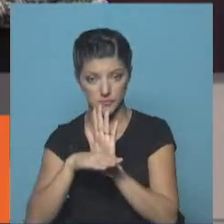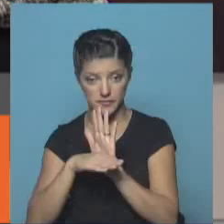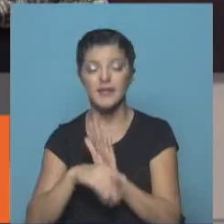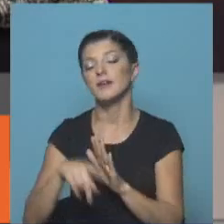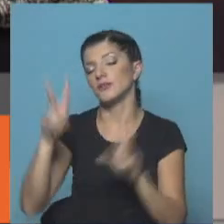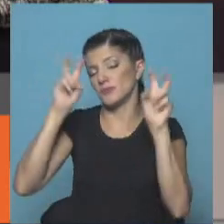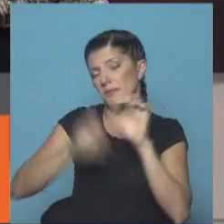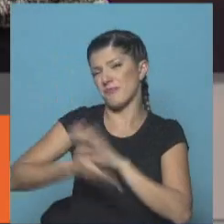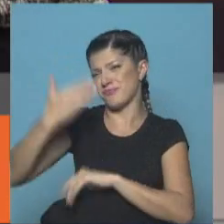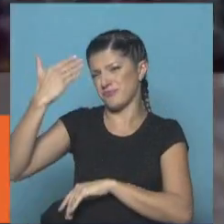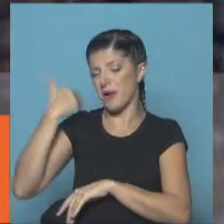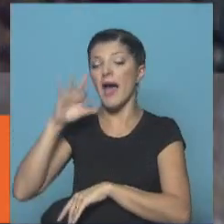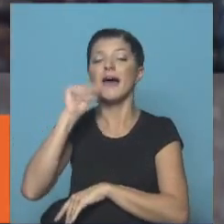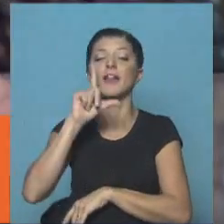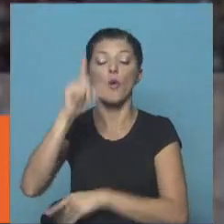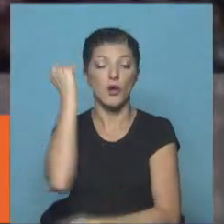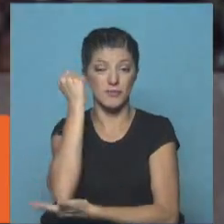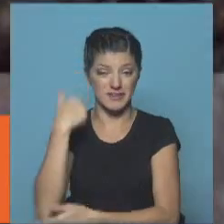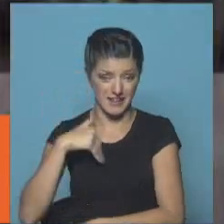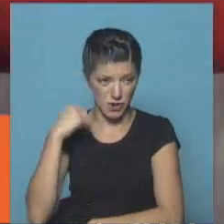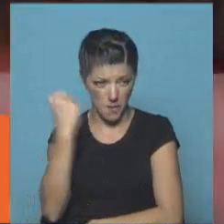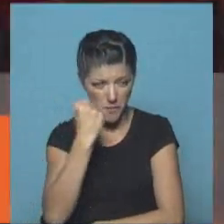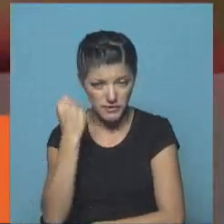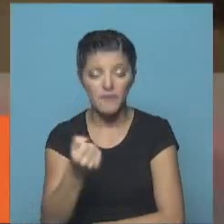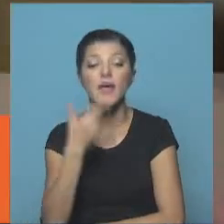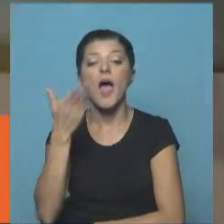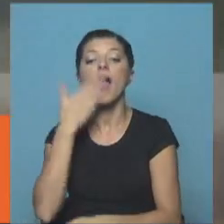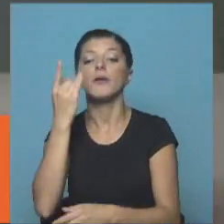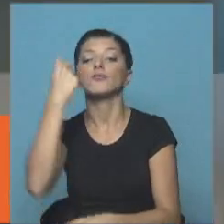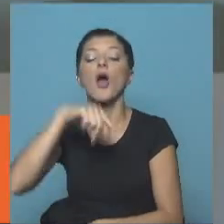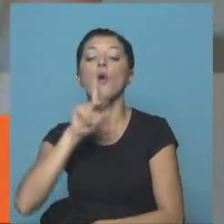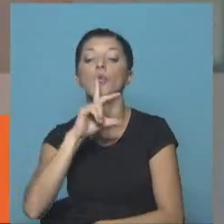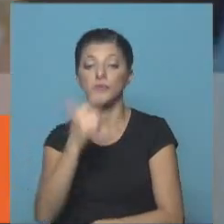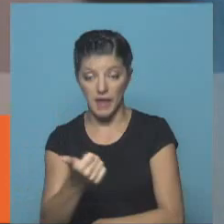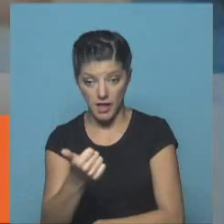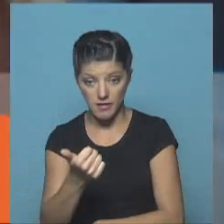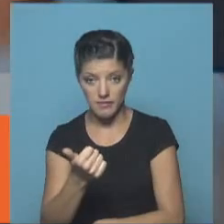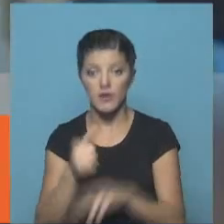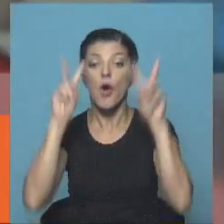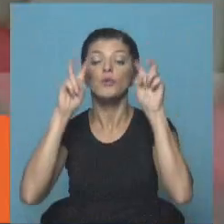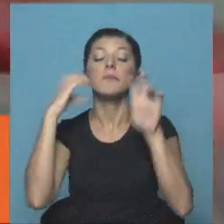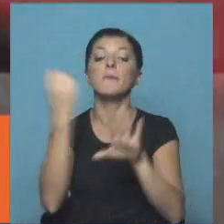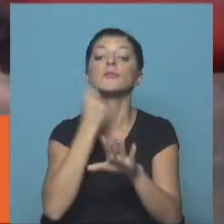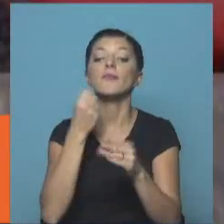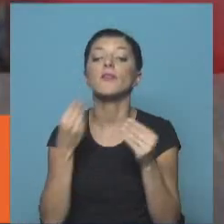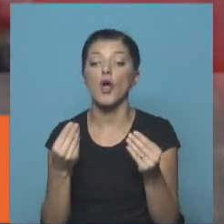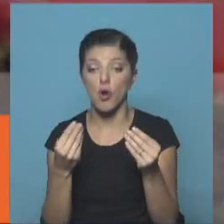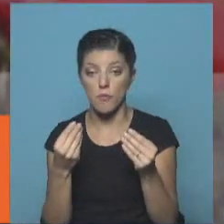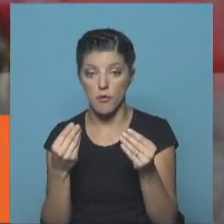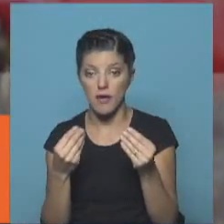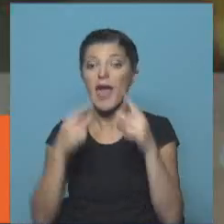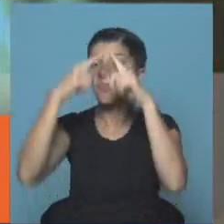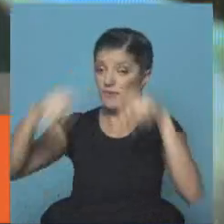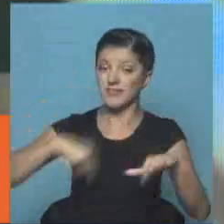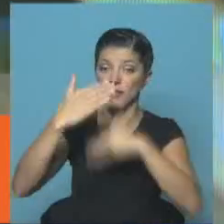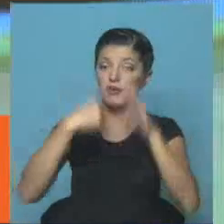economista argentino tan importante, genera una iniciativa que fue la UNCTAD, por ejemplo. Un tema central es el tratamiento que tiene la diferenciación del desarrollo